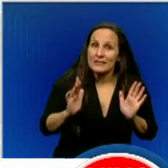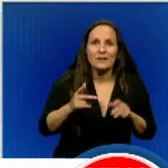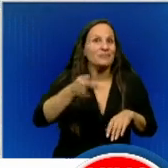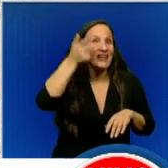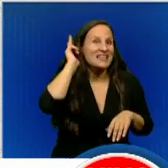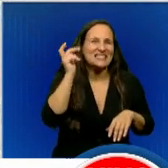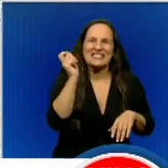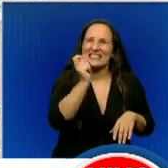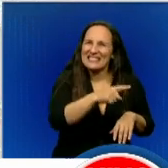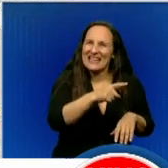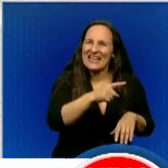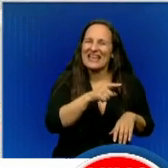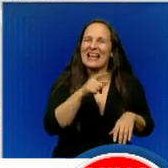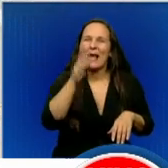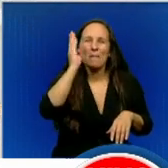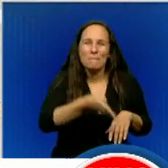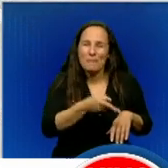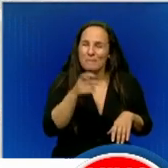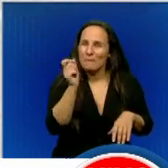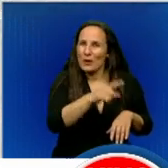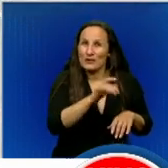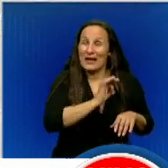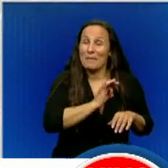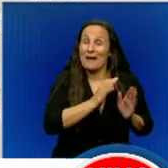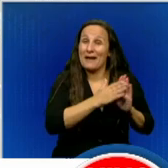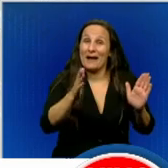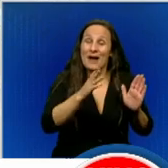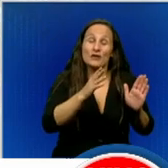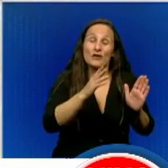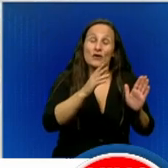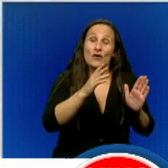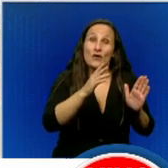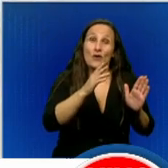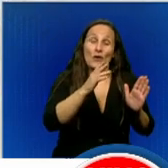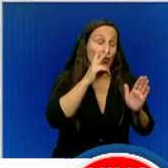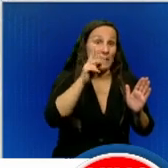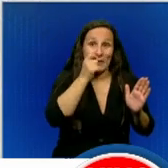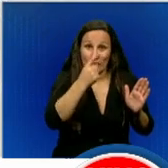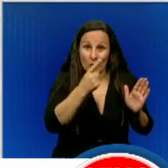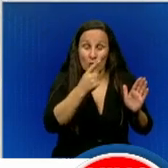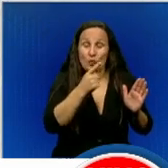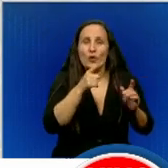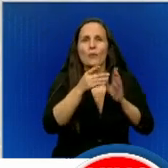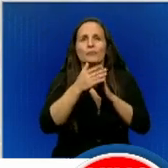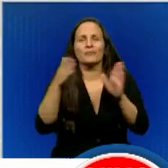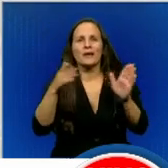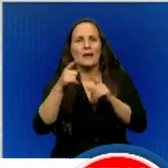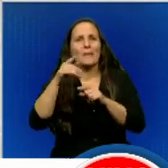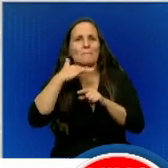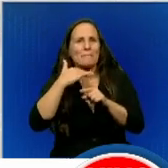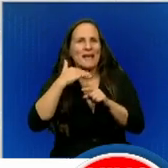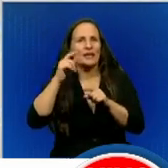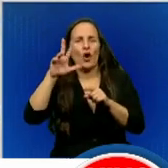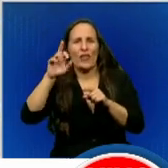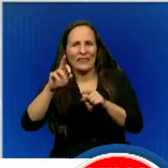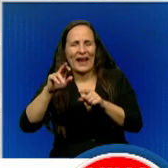la lingüista corporativa para 2021 es del 27% en colombia del 31 en méxico del